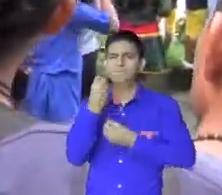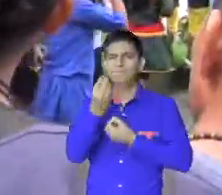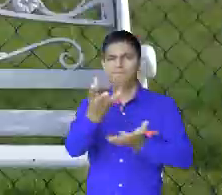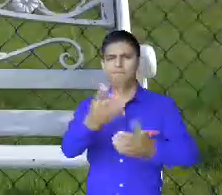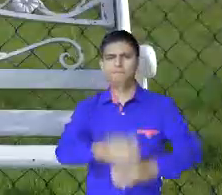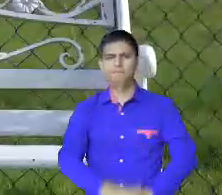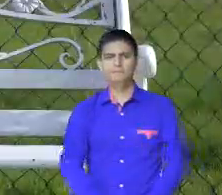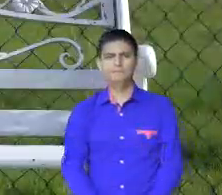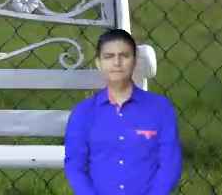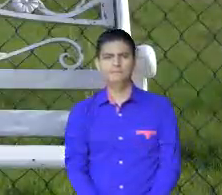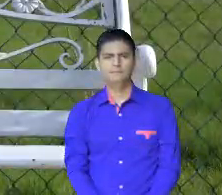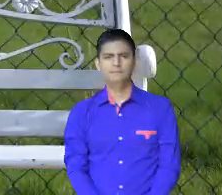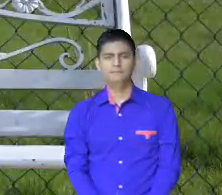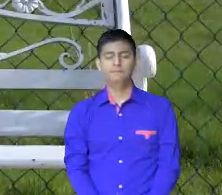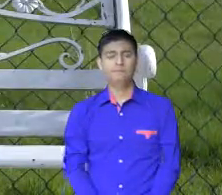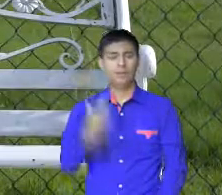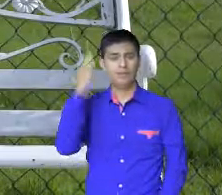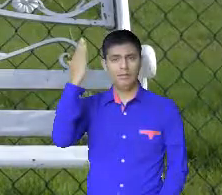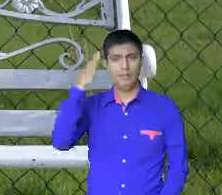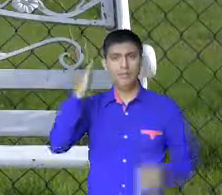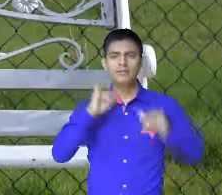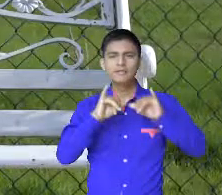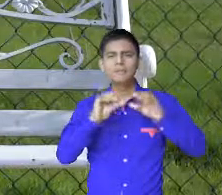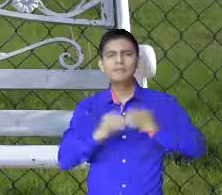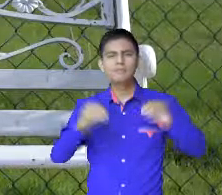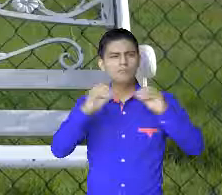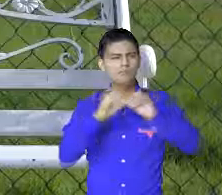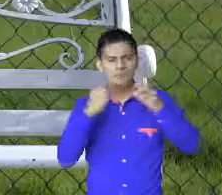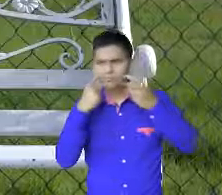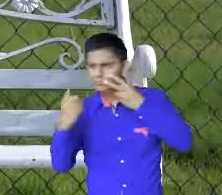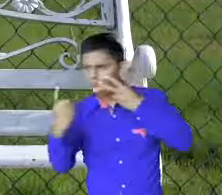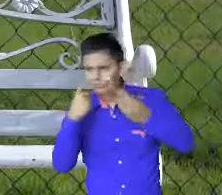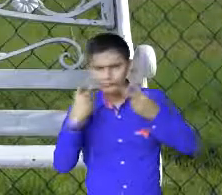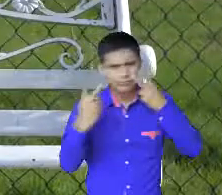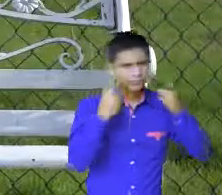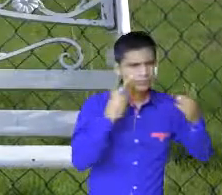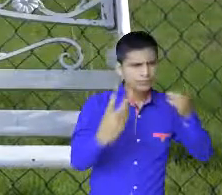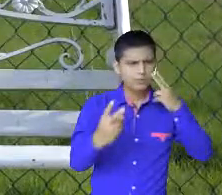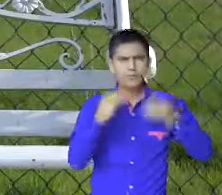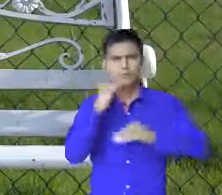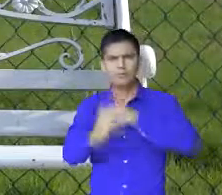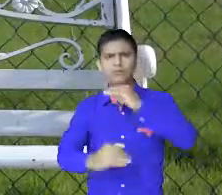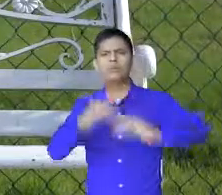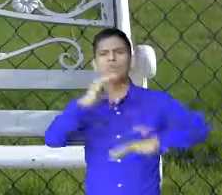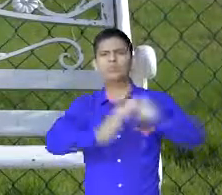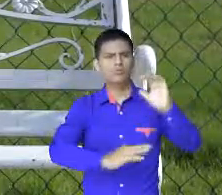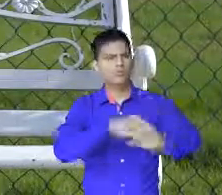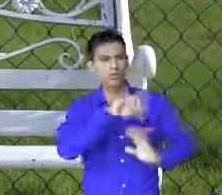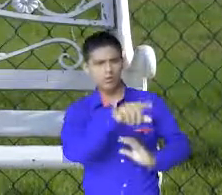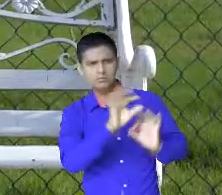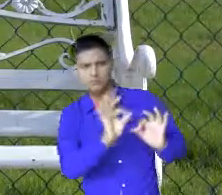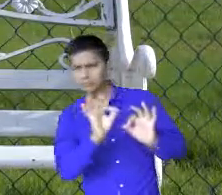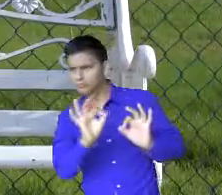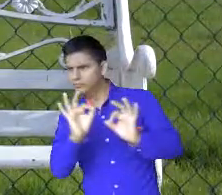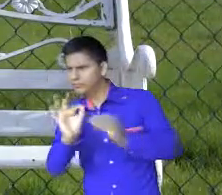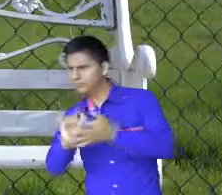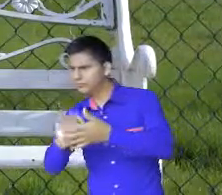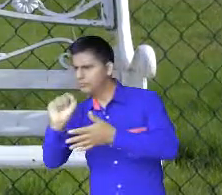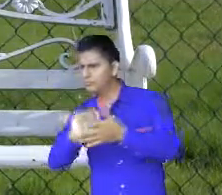Perla. El alcalde sigue recorriendo obras y verificando el proceso de construcción de cada una de